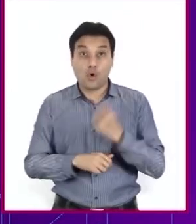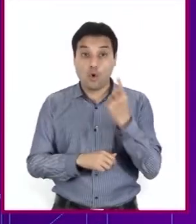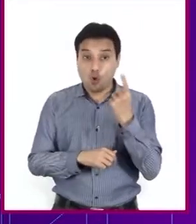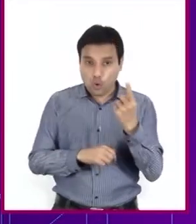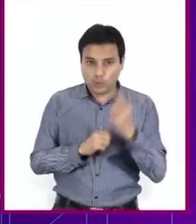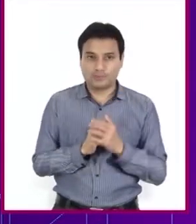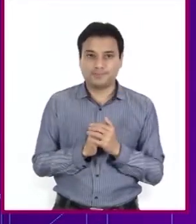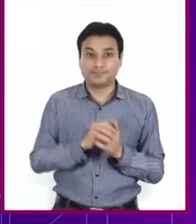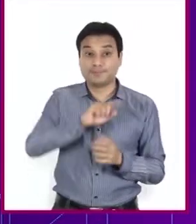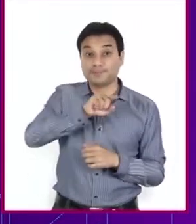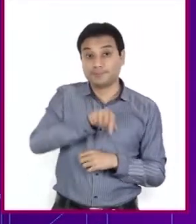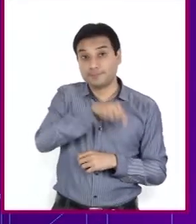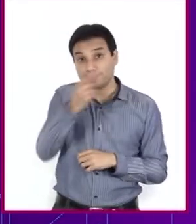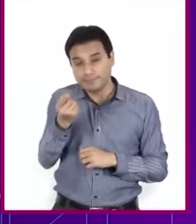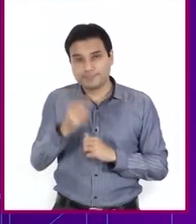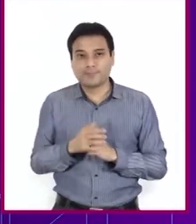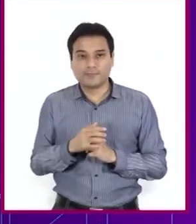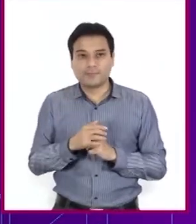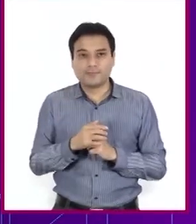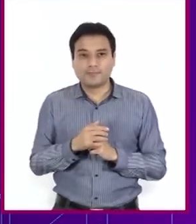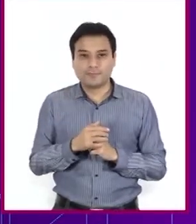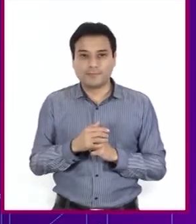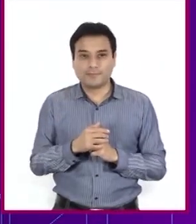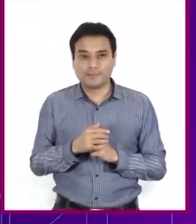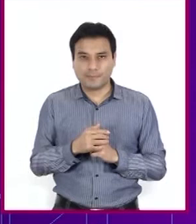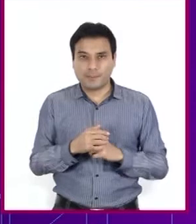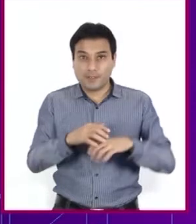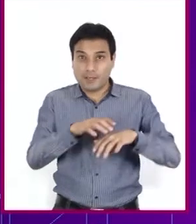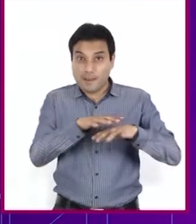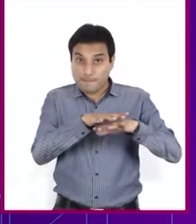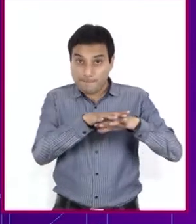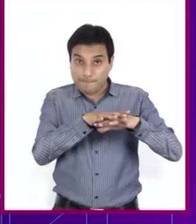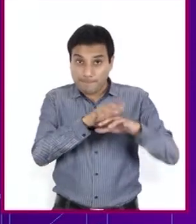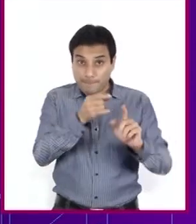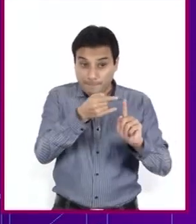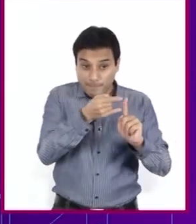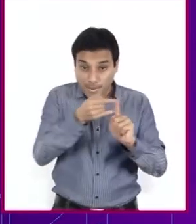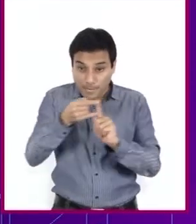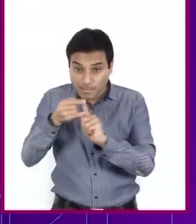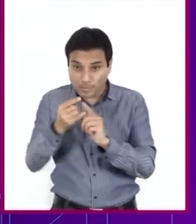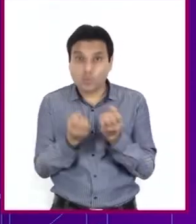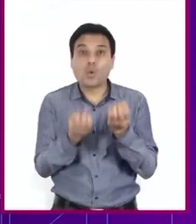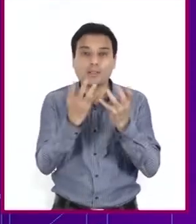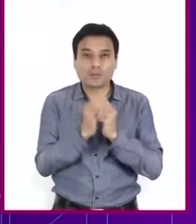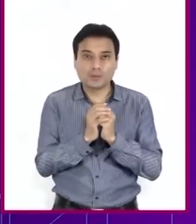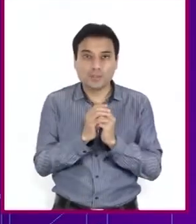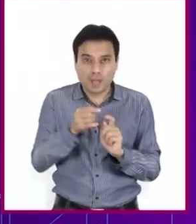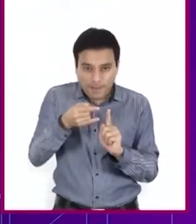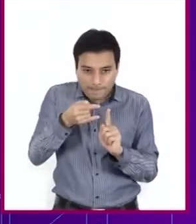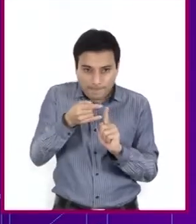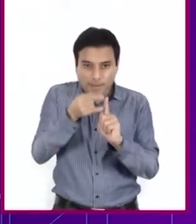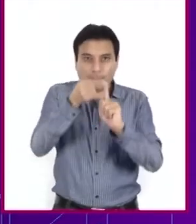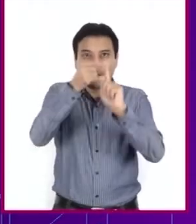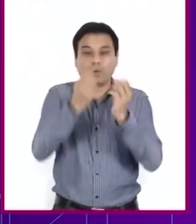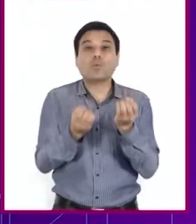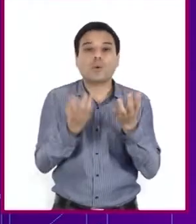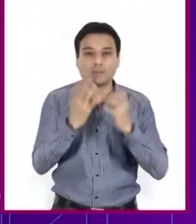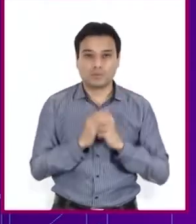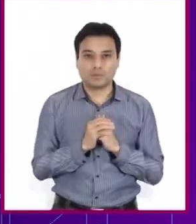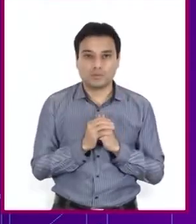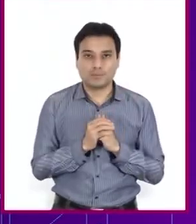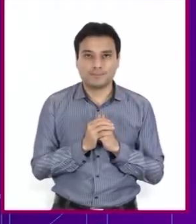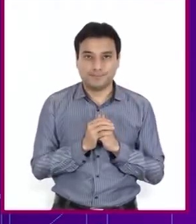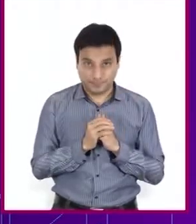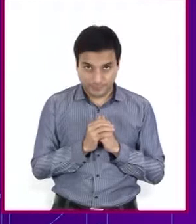el número de cuadritos de la base y el número de cuadritos de la altura. Es decir, vemos